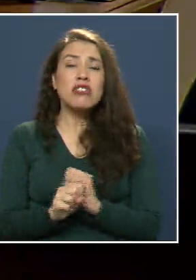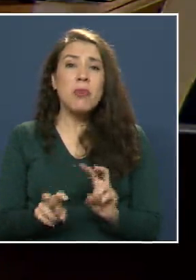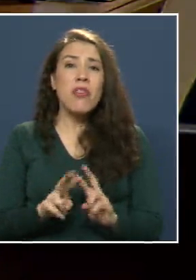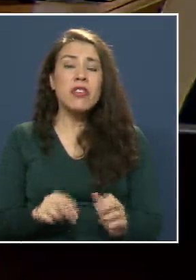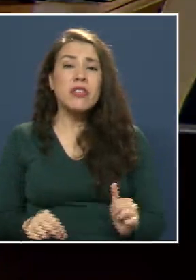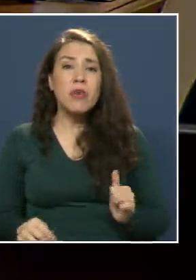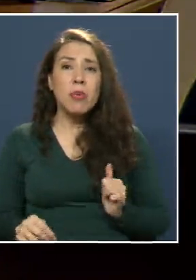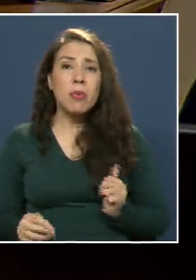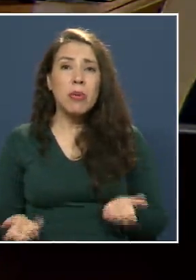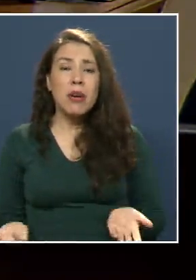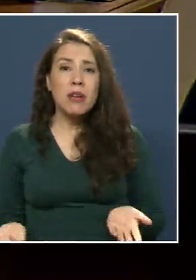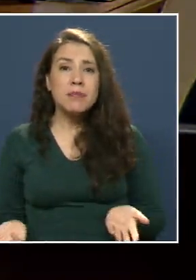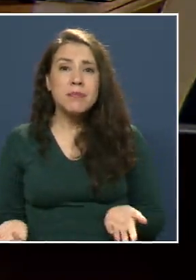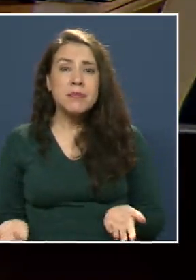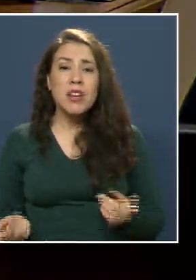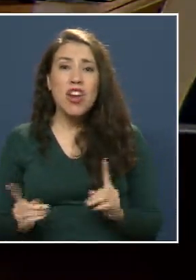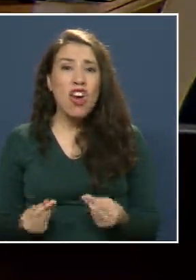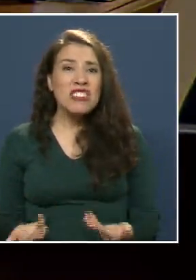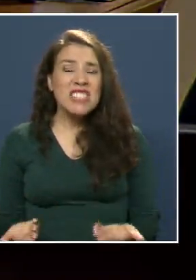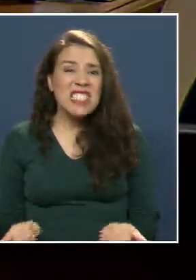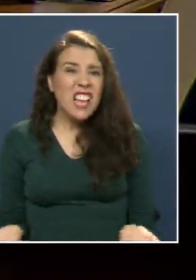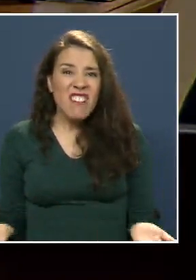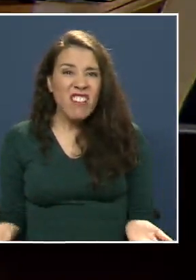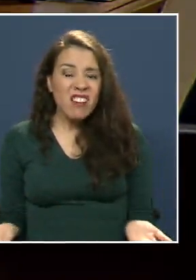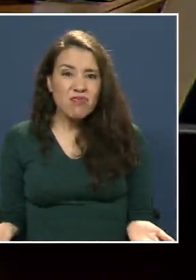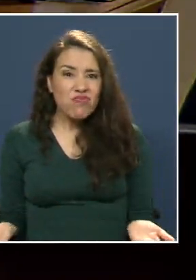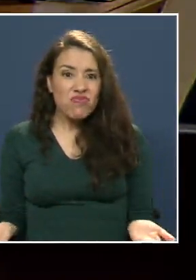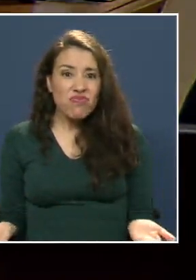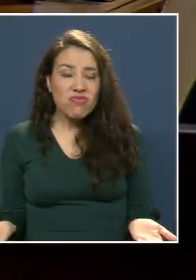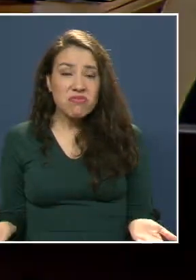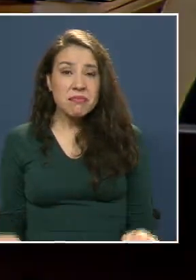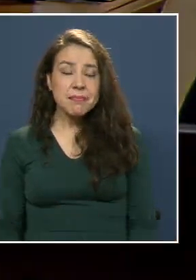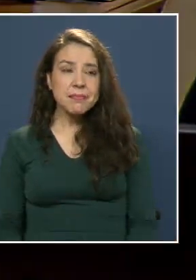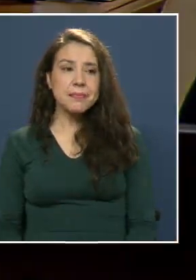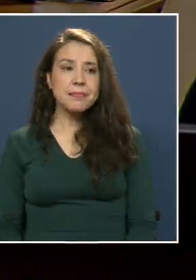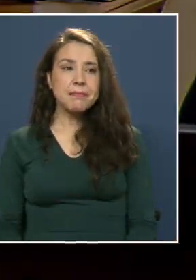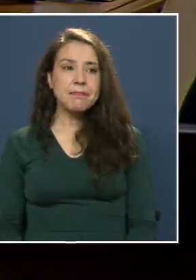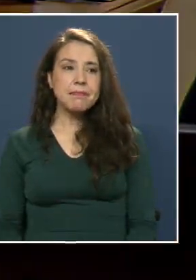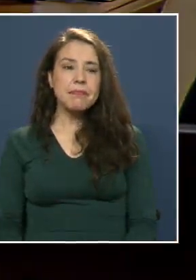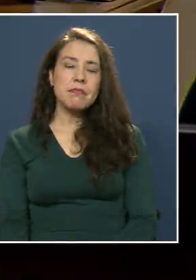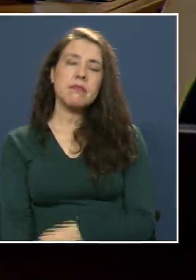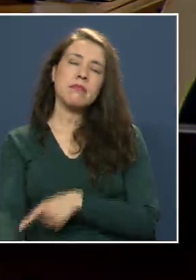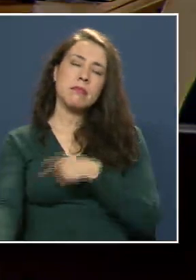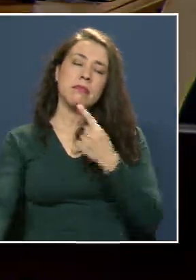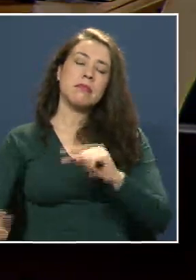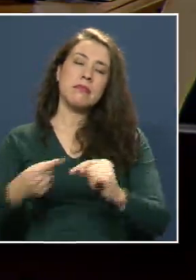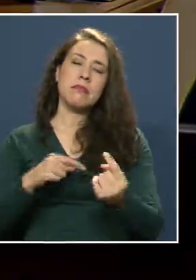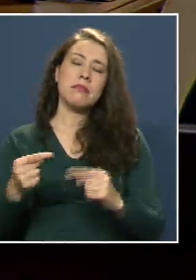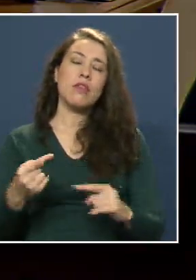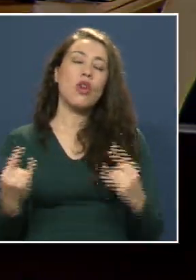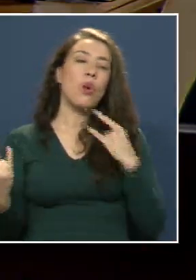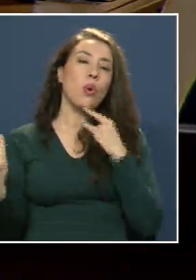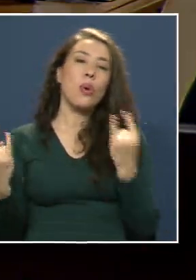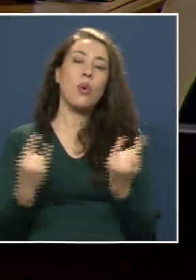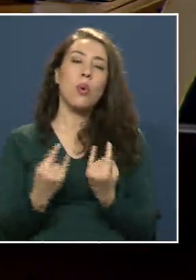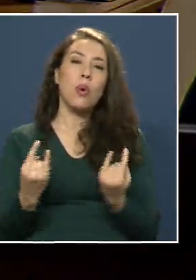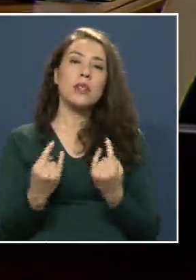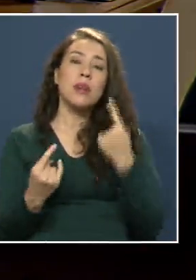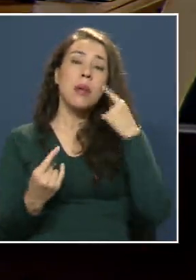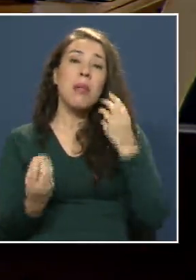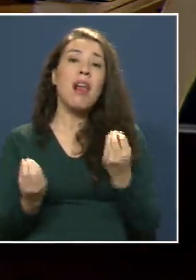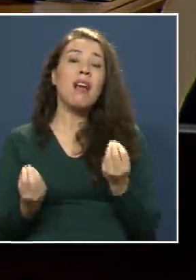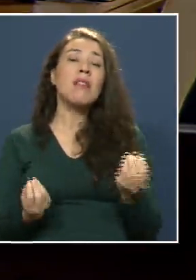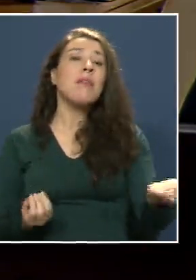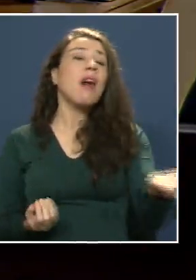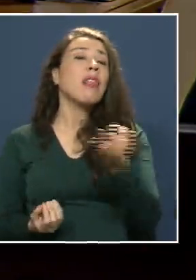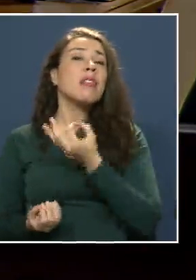eficiencia, ninguna eficacia? No va a servir para nada. Es decir, largas discusiones, urgencias y todo para decirnos